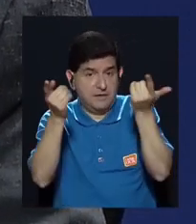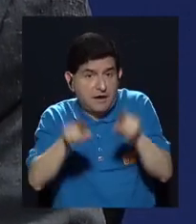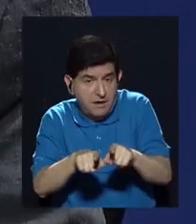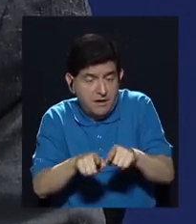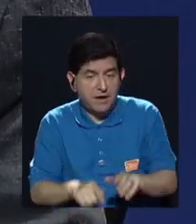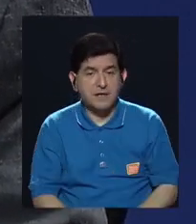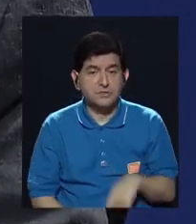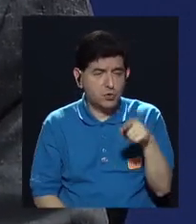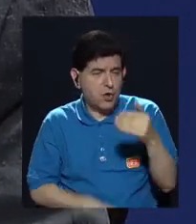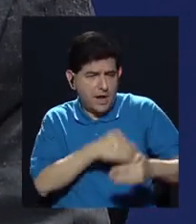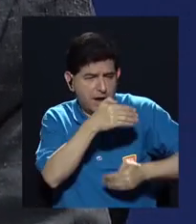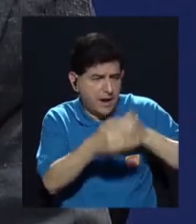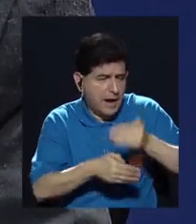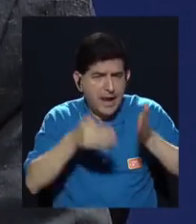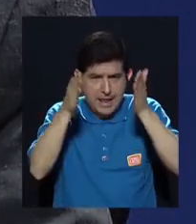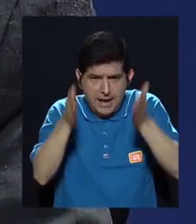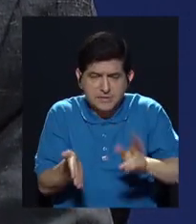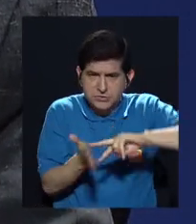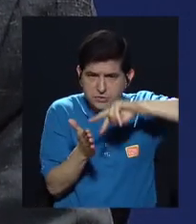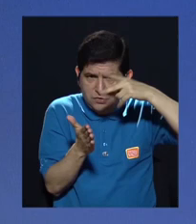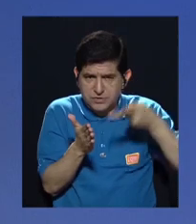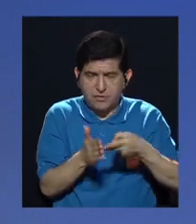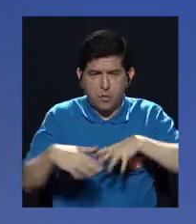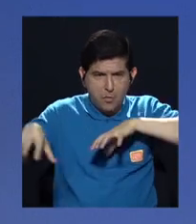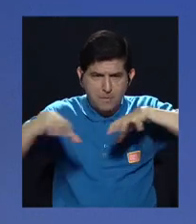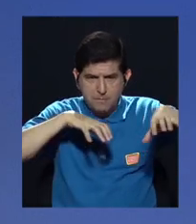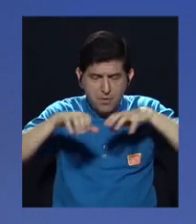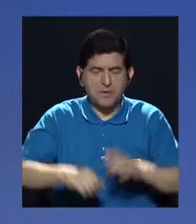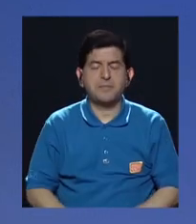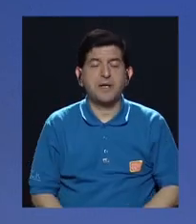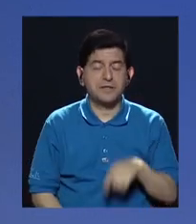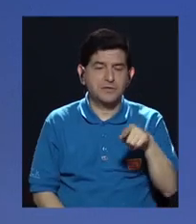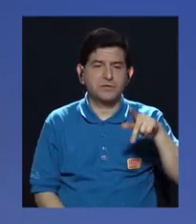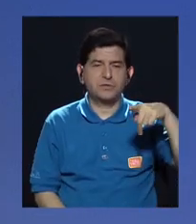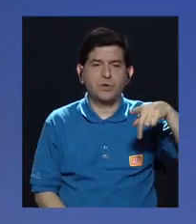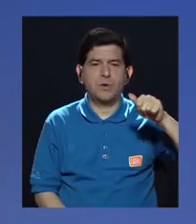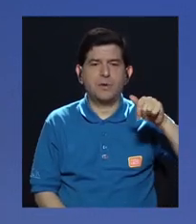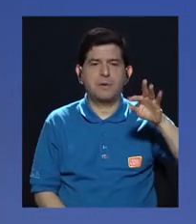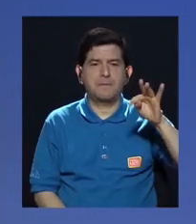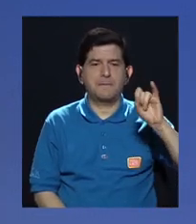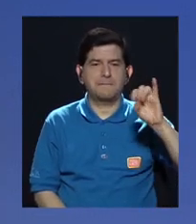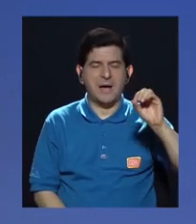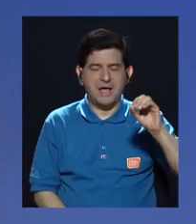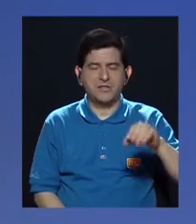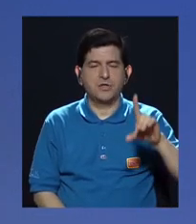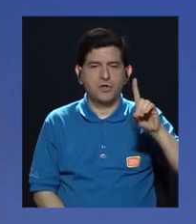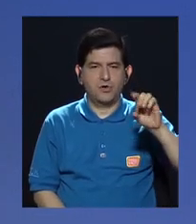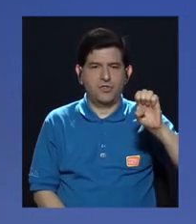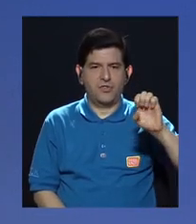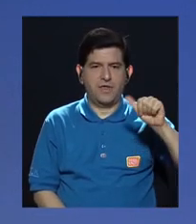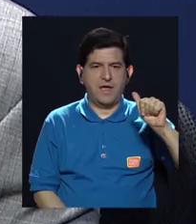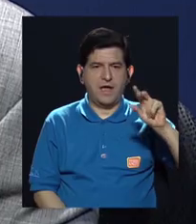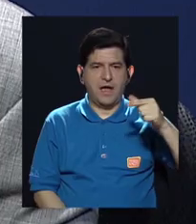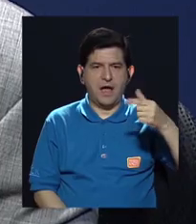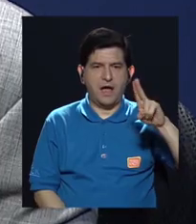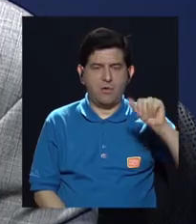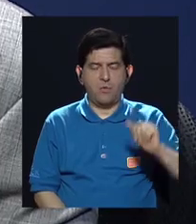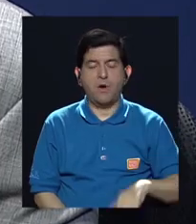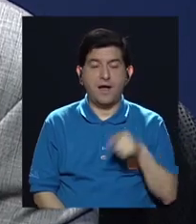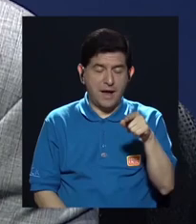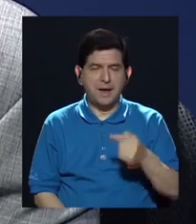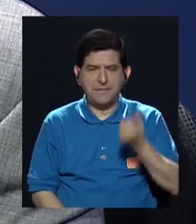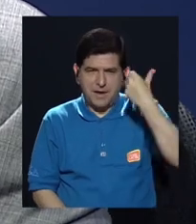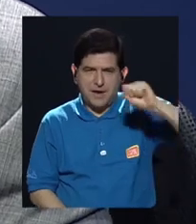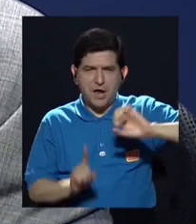de ser el gestor de lo que fue el movimiento de Patio de Agua. Así, el Manifiesto Democrático para una